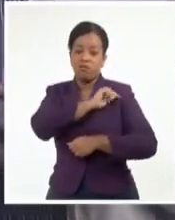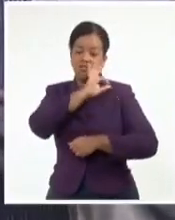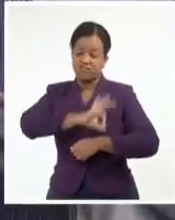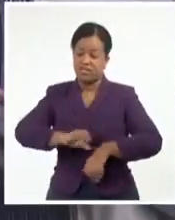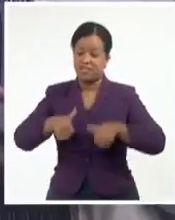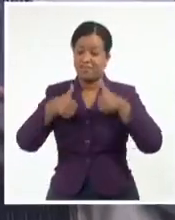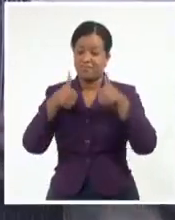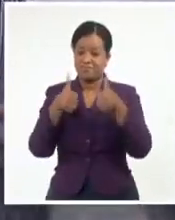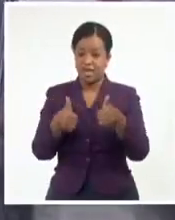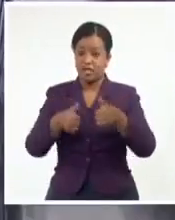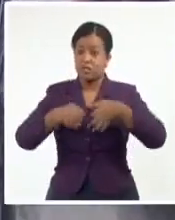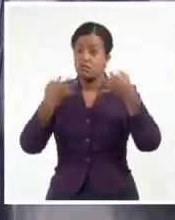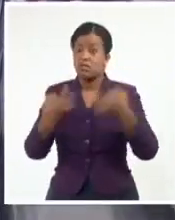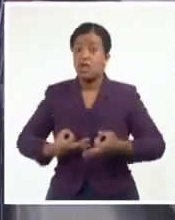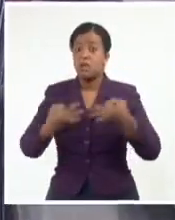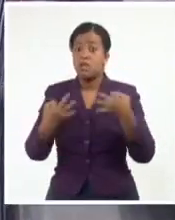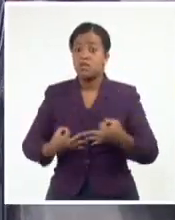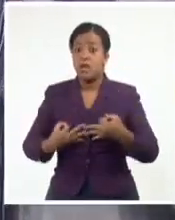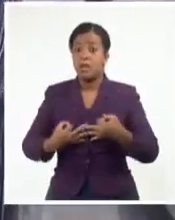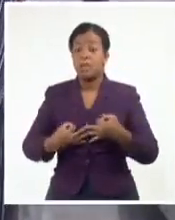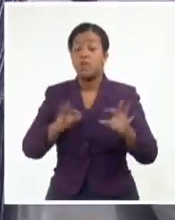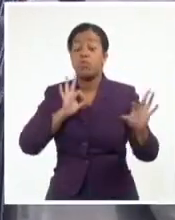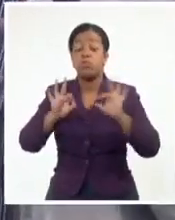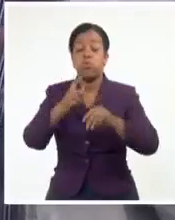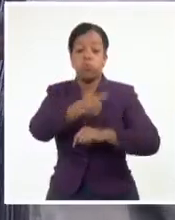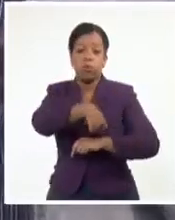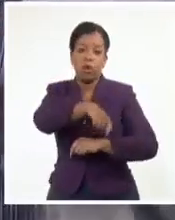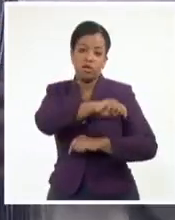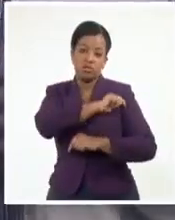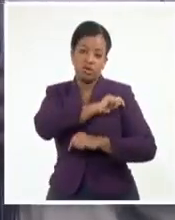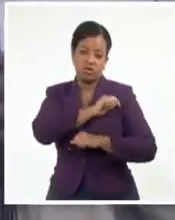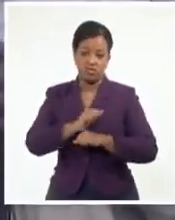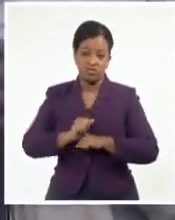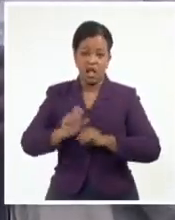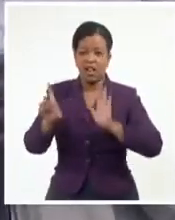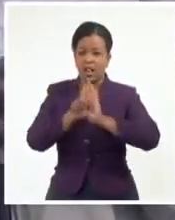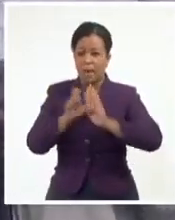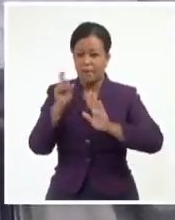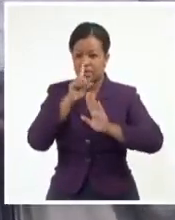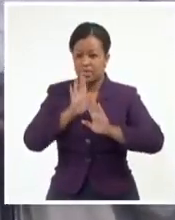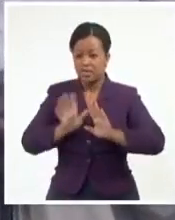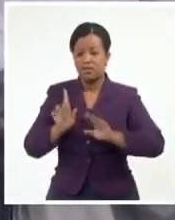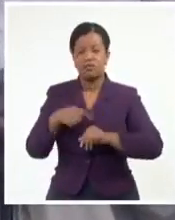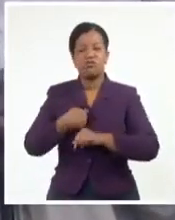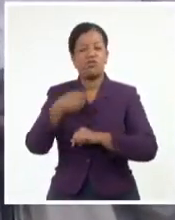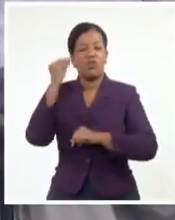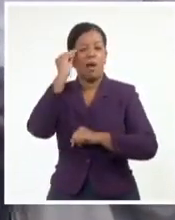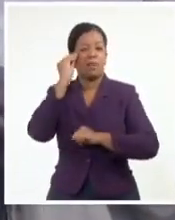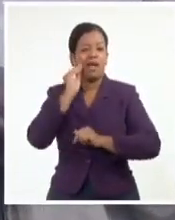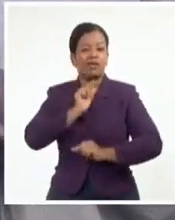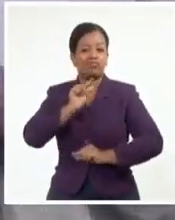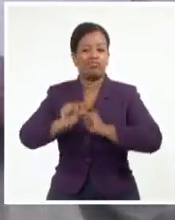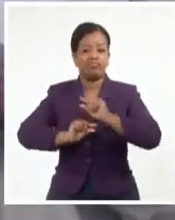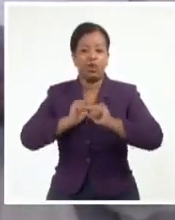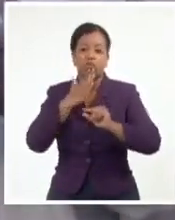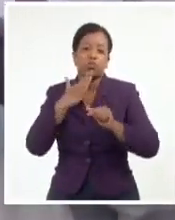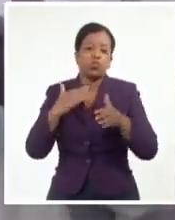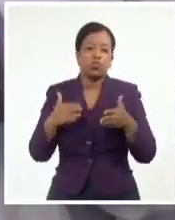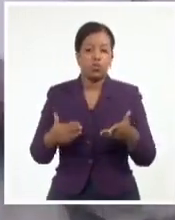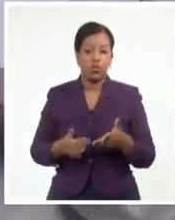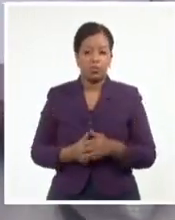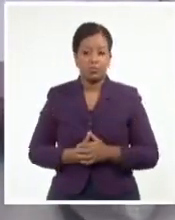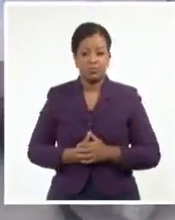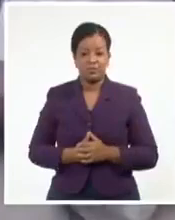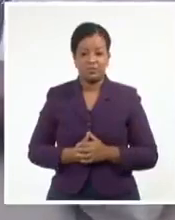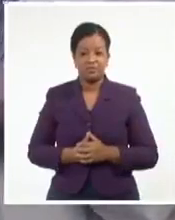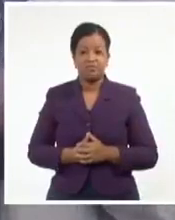espirituales siempre crecientes de la población. Pero hasta ahí no llegaba la ley, eso fue lo que lo aprendimos nosotros. Como si hubiéramos